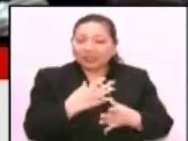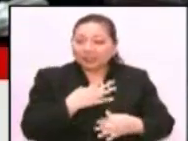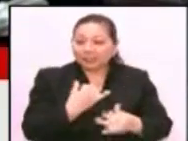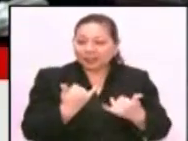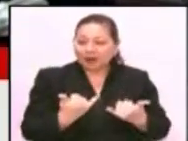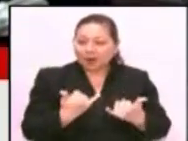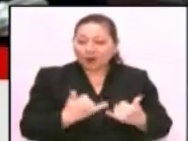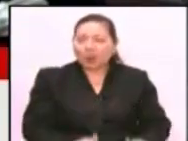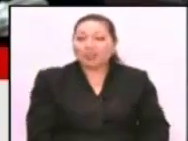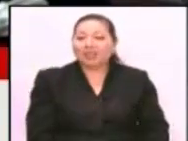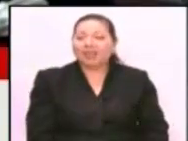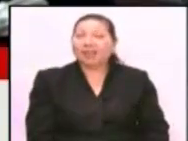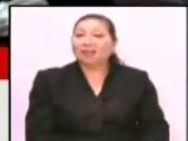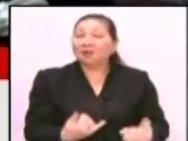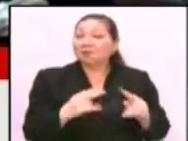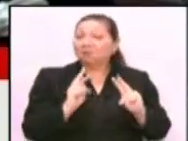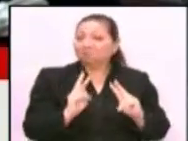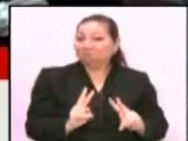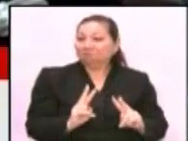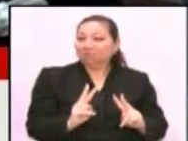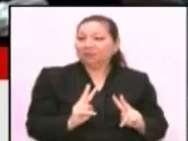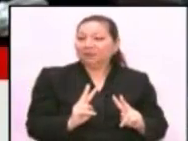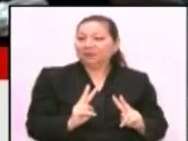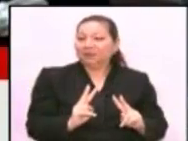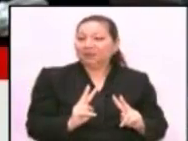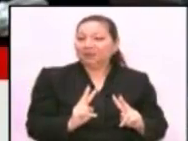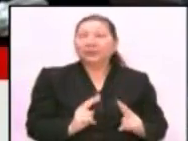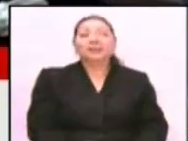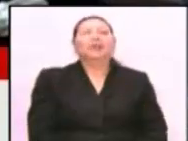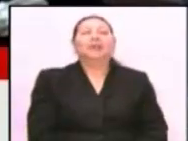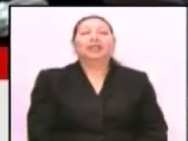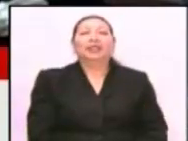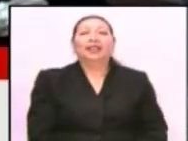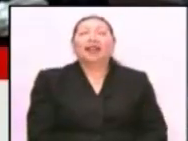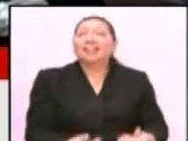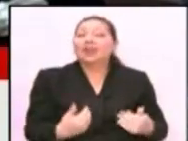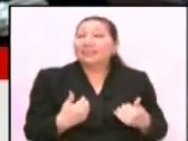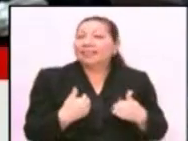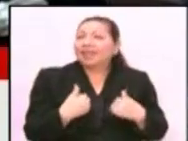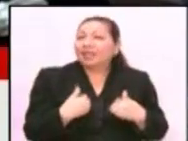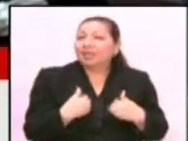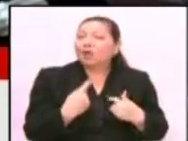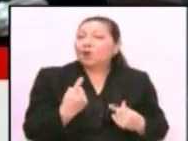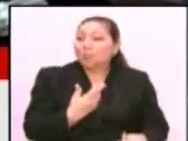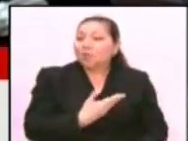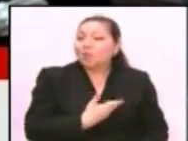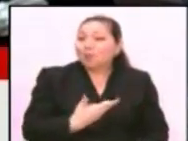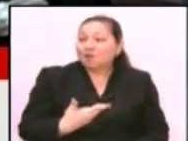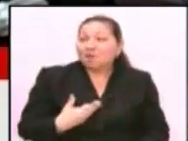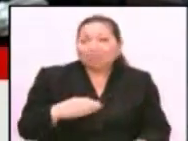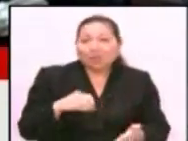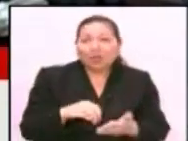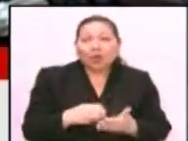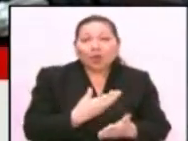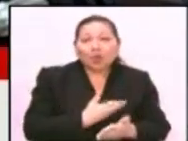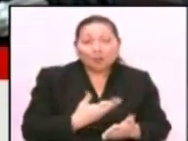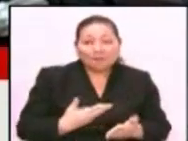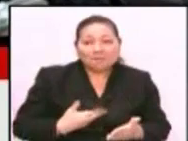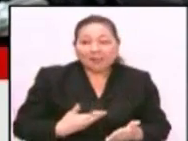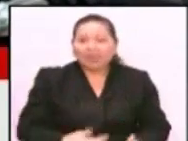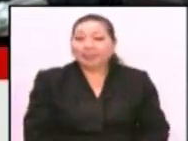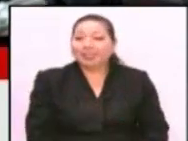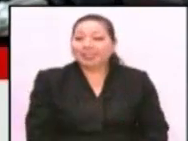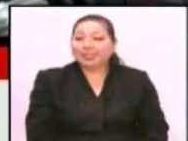hoy. Entonces aquí pueden ver que en algunos casos tienes un gobierno, vamos a poner el ejemplo con gobierno, aunque esto se